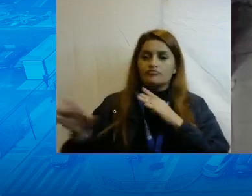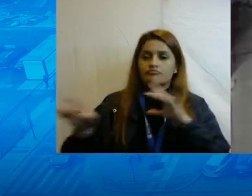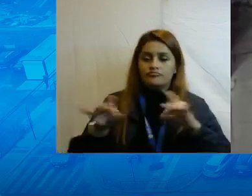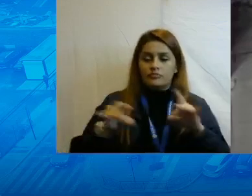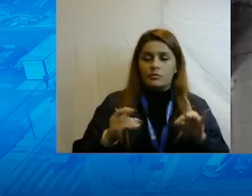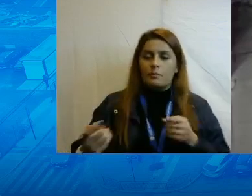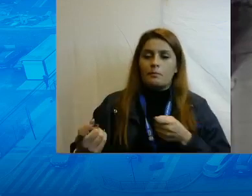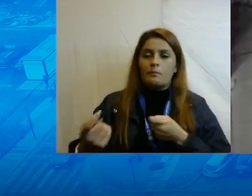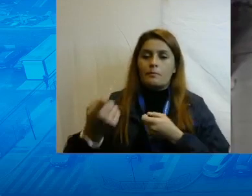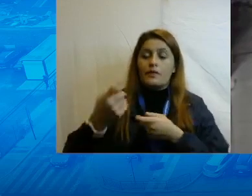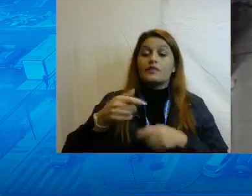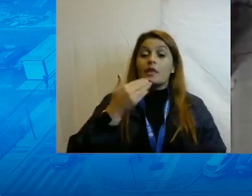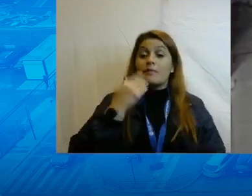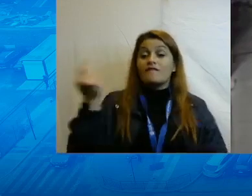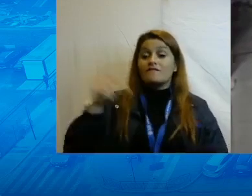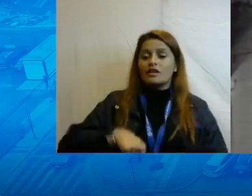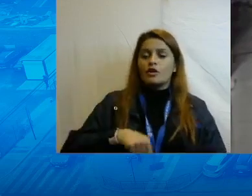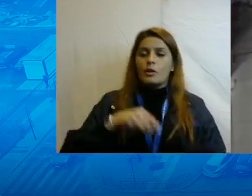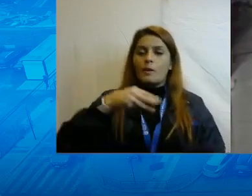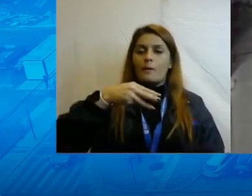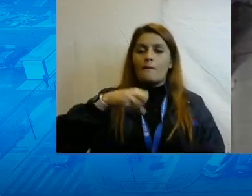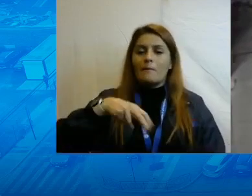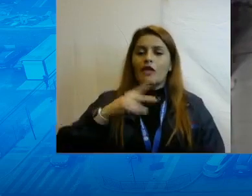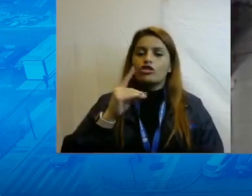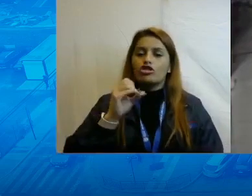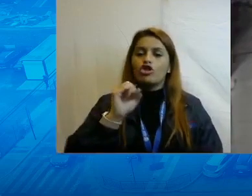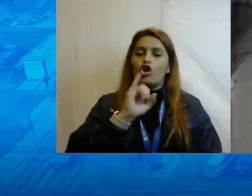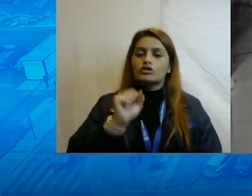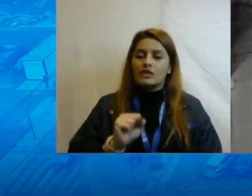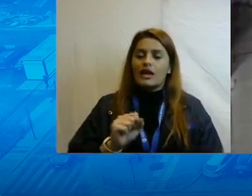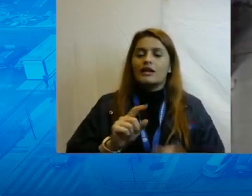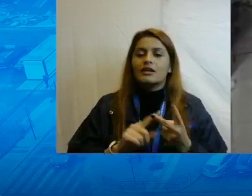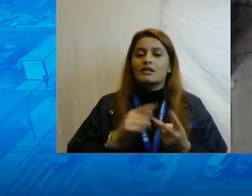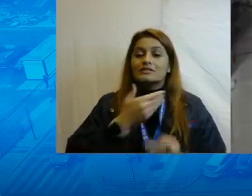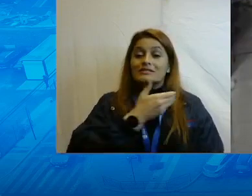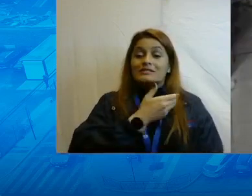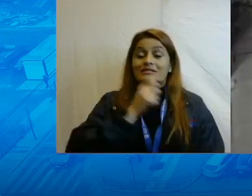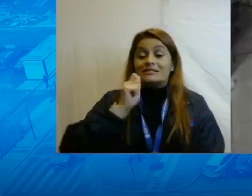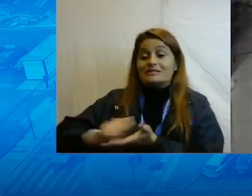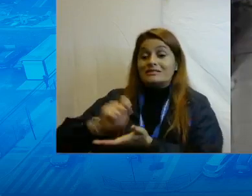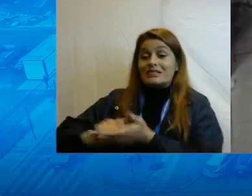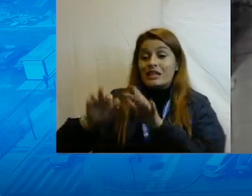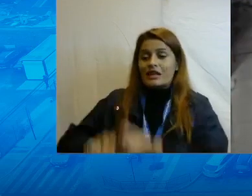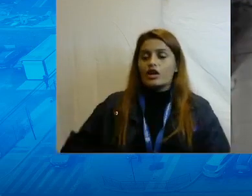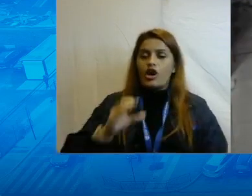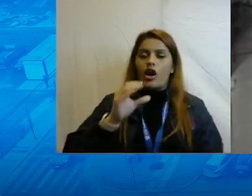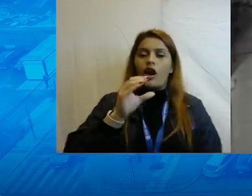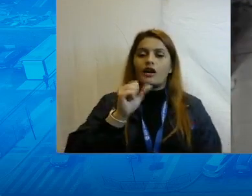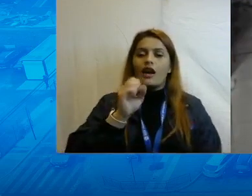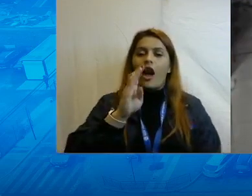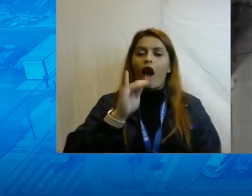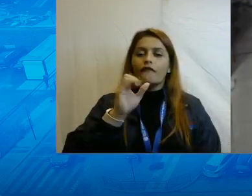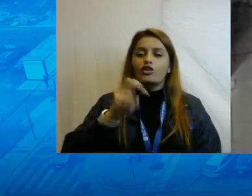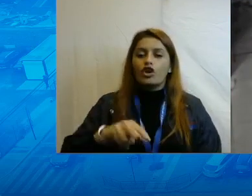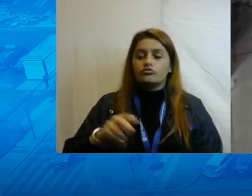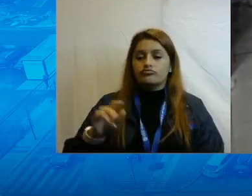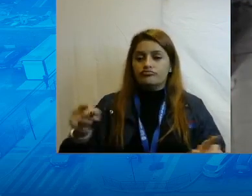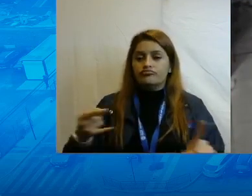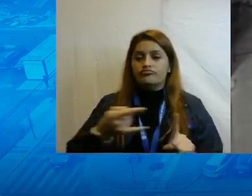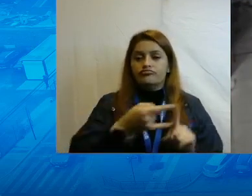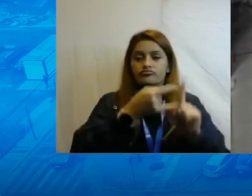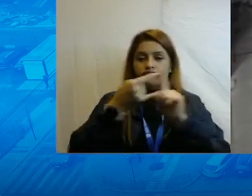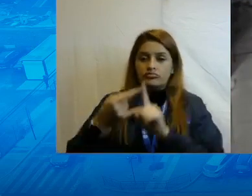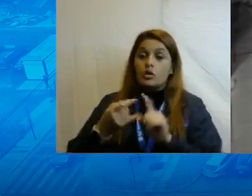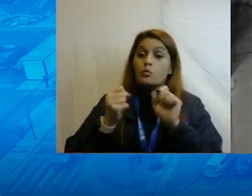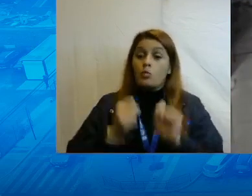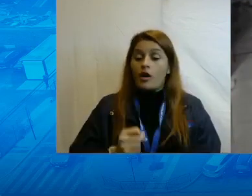presentes el concejal Mendoza de forma presencial y el secretario de la comisión, José Luis Cavión, de forma online, en la cual pudimos ver